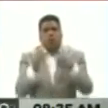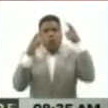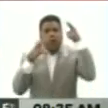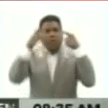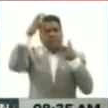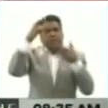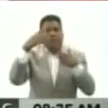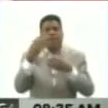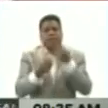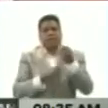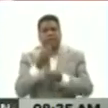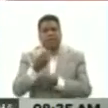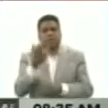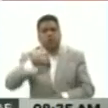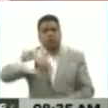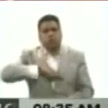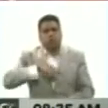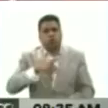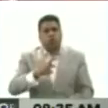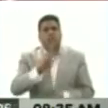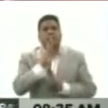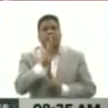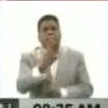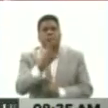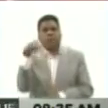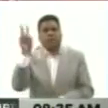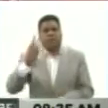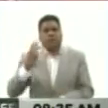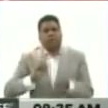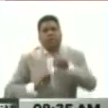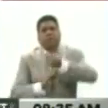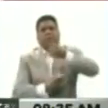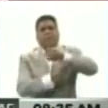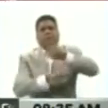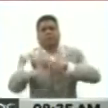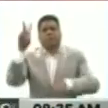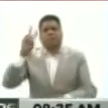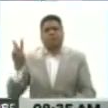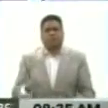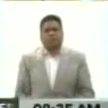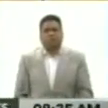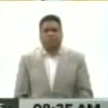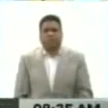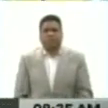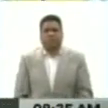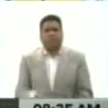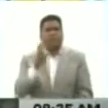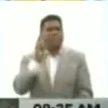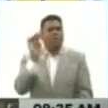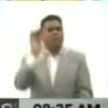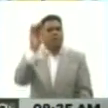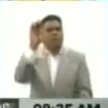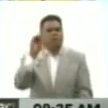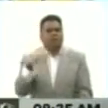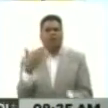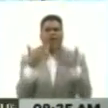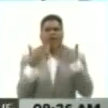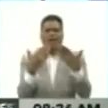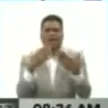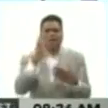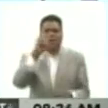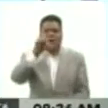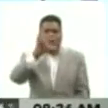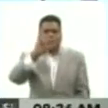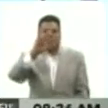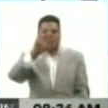hizo. Nosotros somos la solución de Venezuela y el respaldo de la nación. Sobre todo que veamos el futuro. Gracias, Oliver, por habernos acompañado. Ustedes ahí en